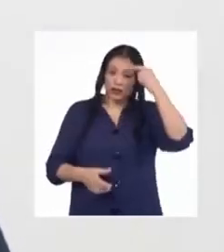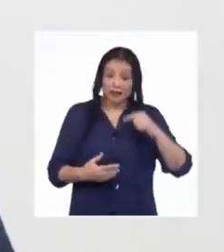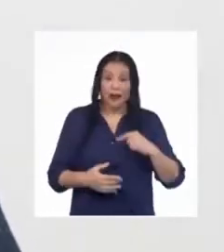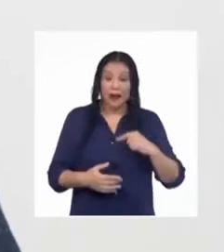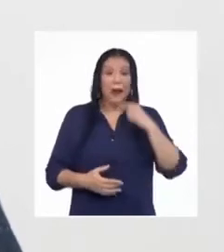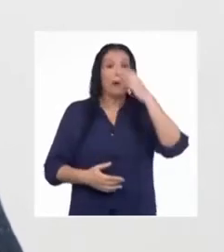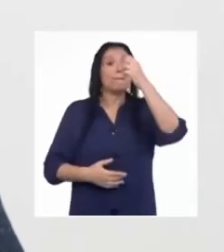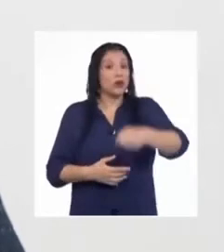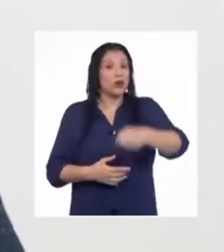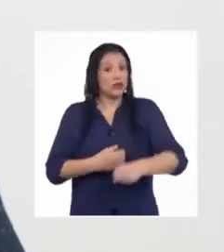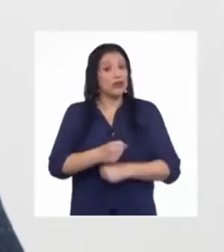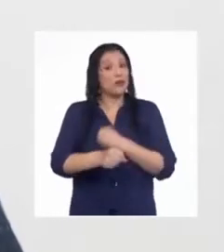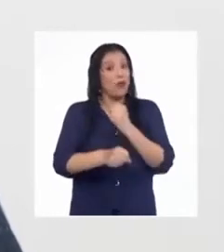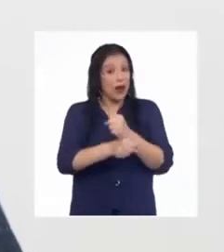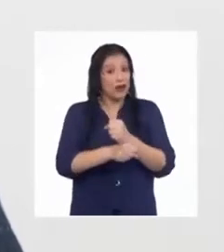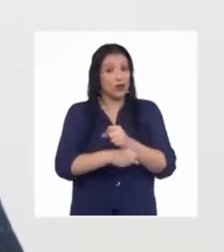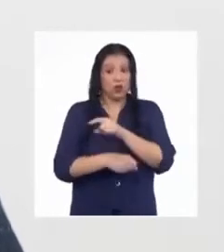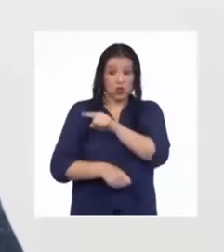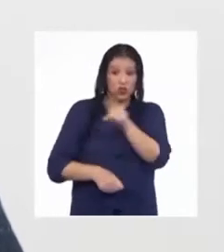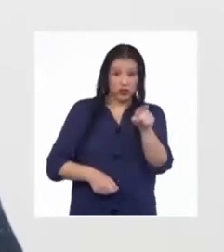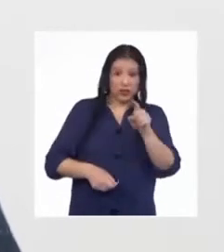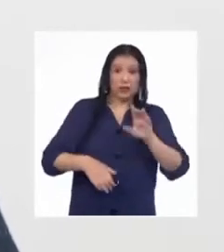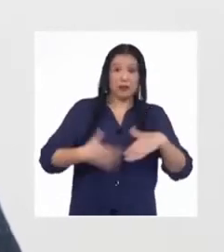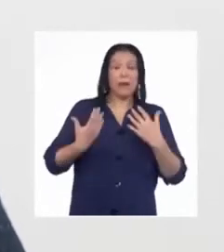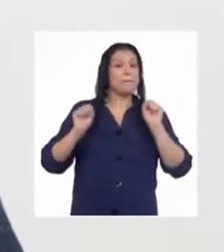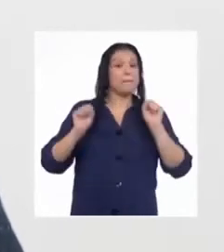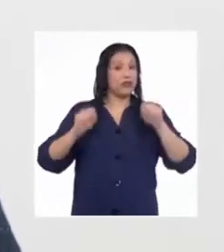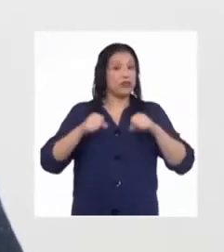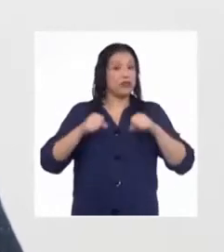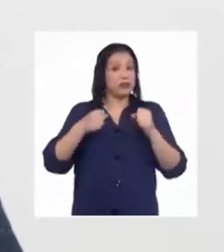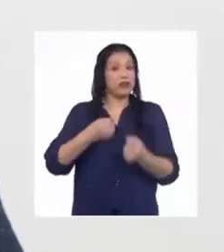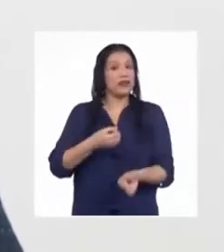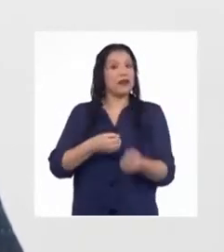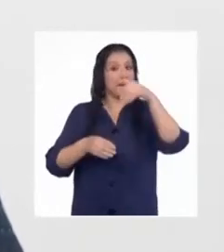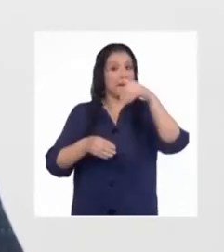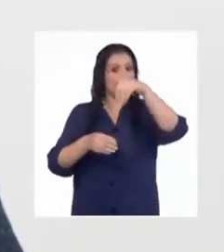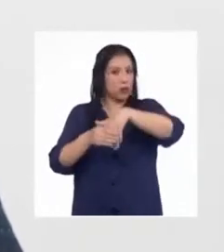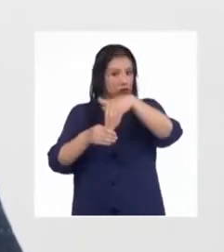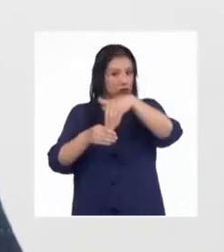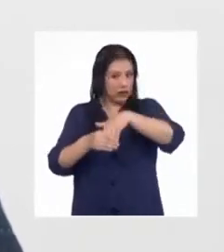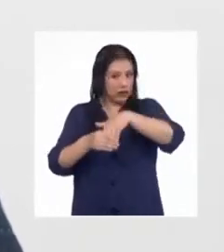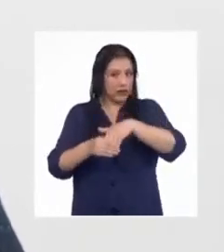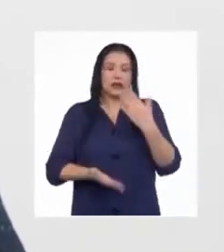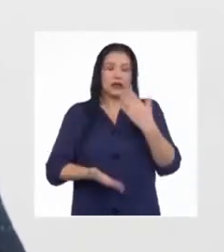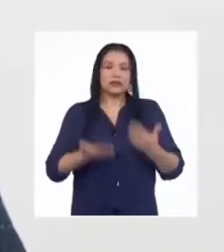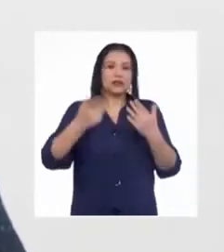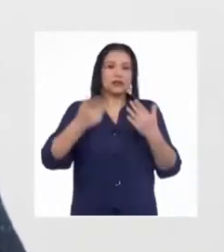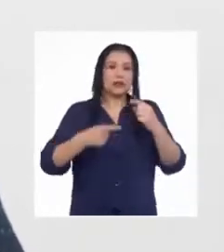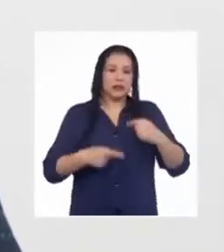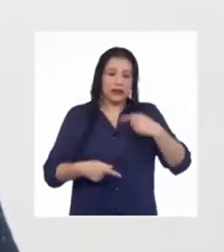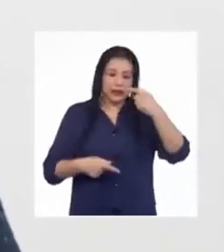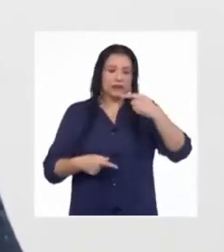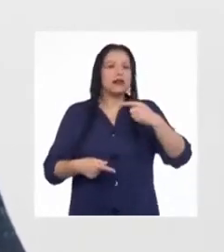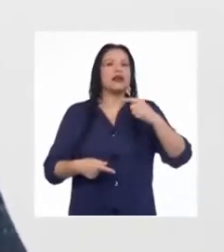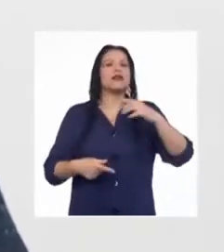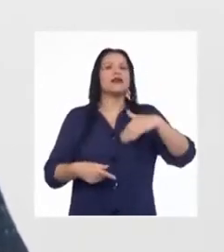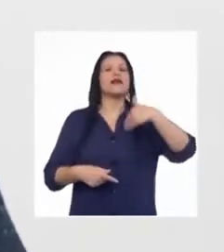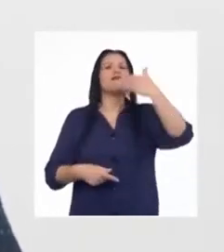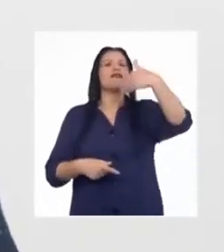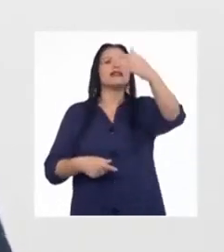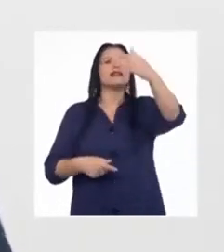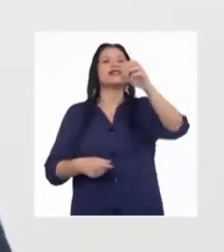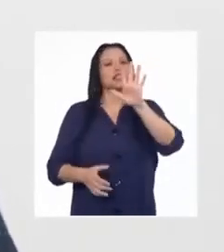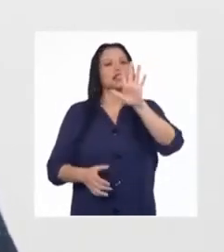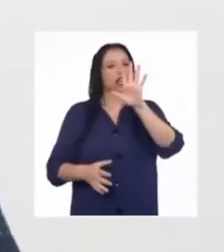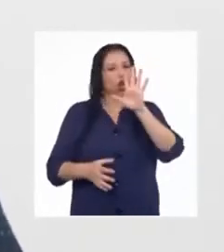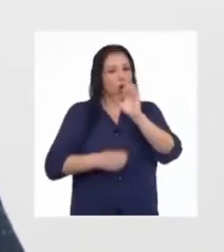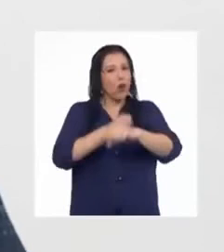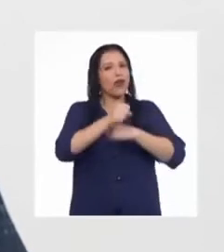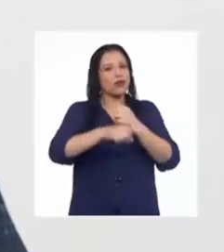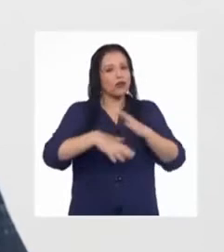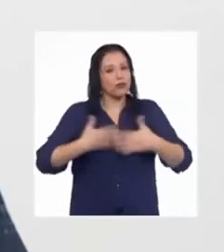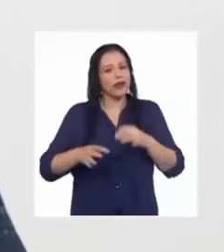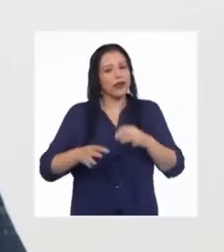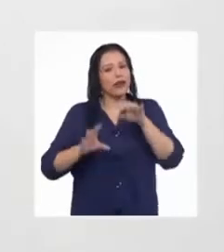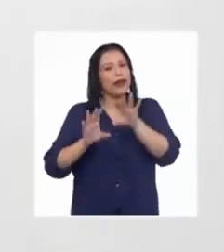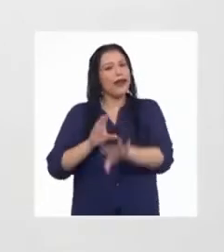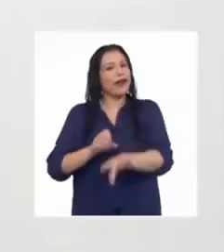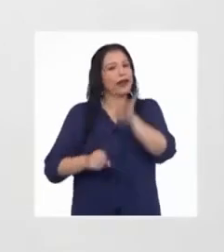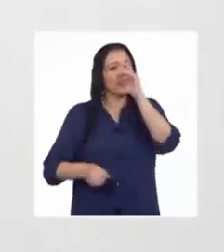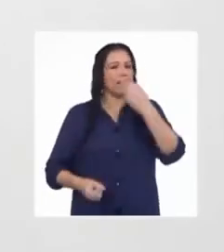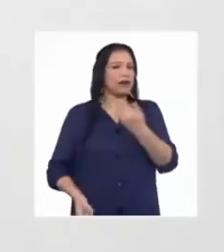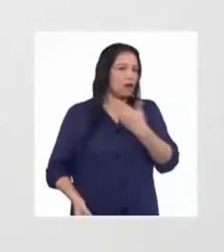de ustedes van a tener la oportunidad de votar. Si no el próximo año, quizás dentro de 5 años, de elegir gobierno, elegir